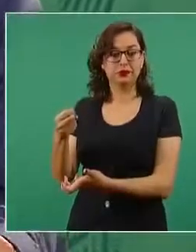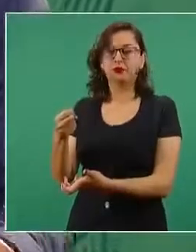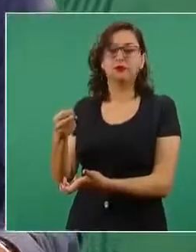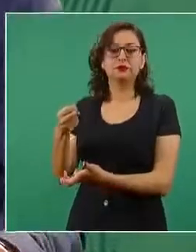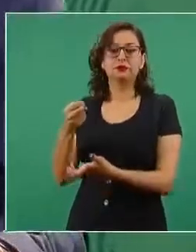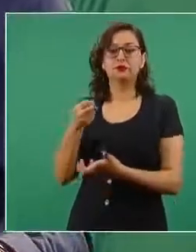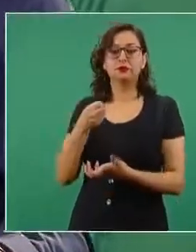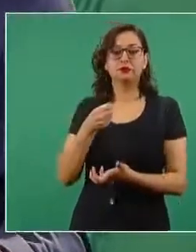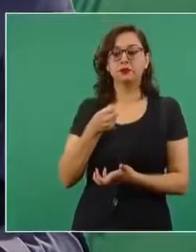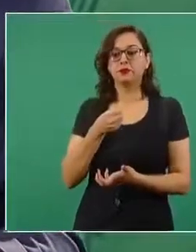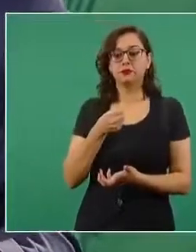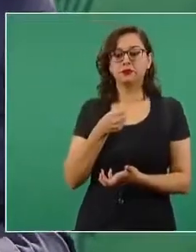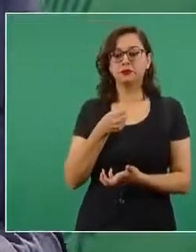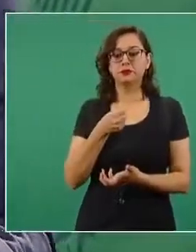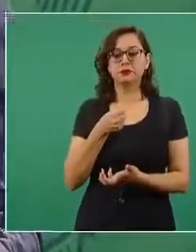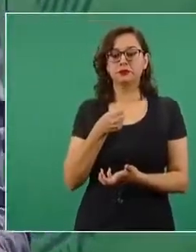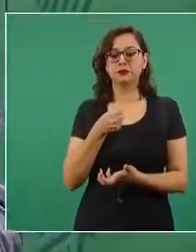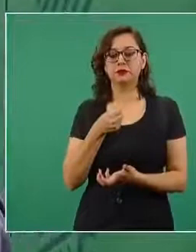otorgan